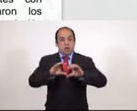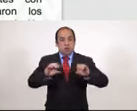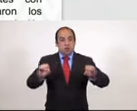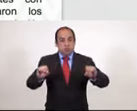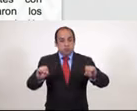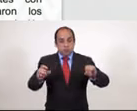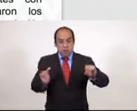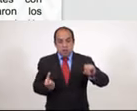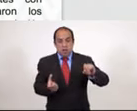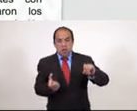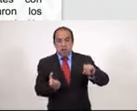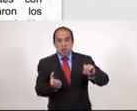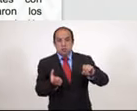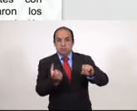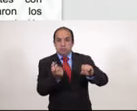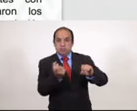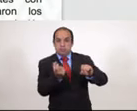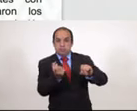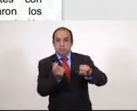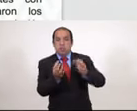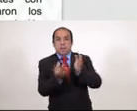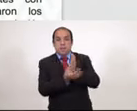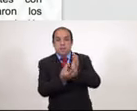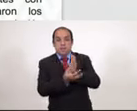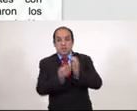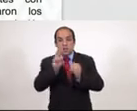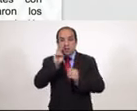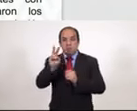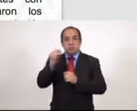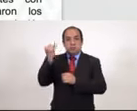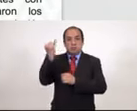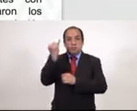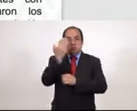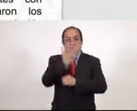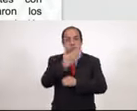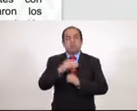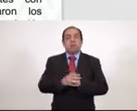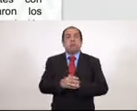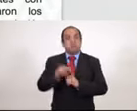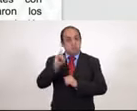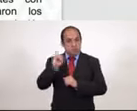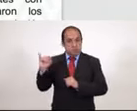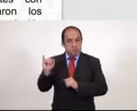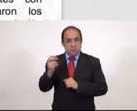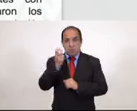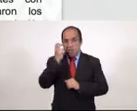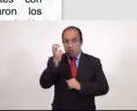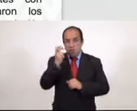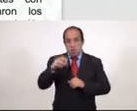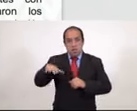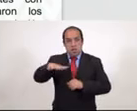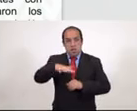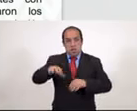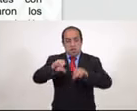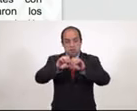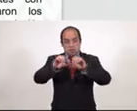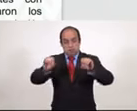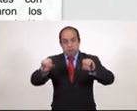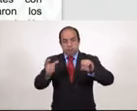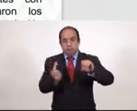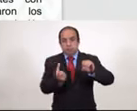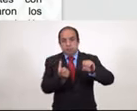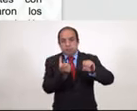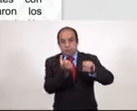la abrazadera metálica que se observa en la fotografía del lado izquierdo. Esa es la parte inferior de la abrazadera metálica